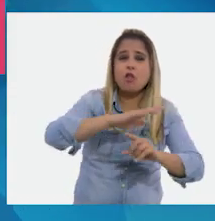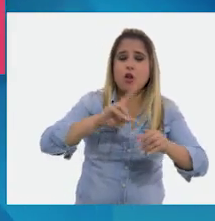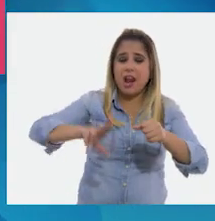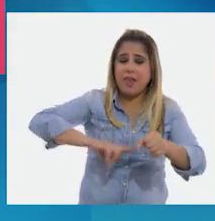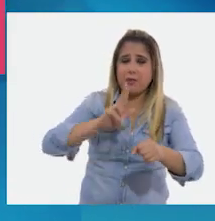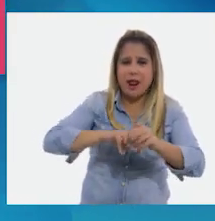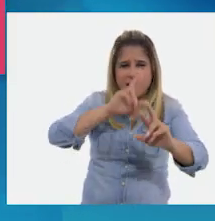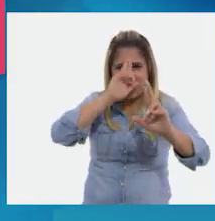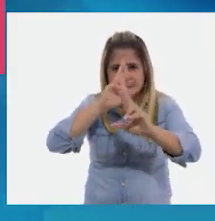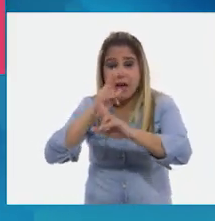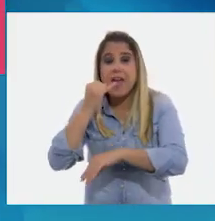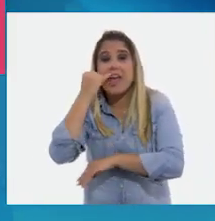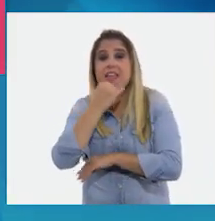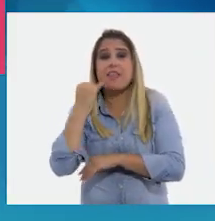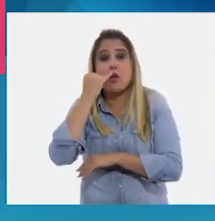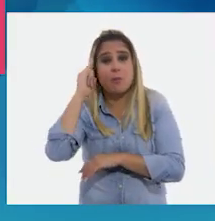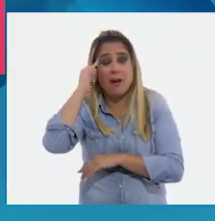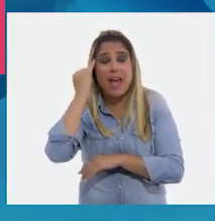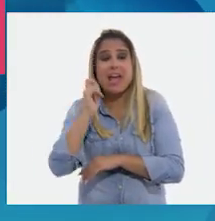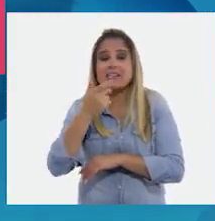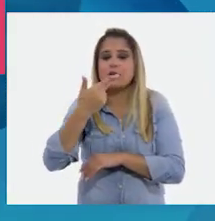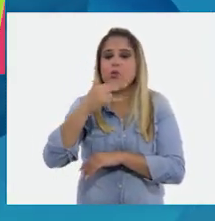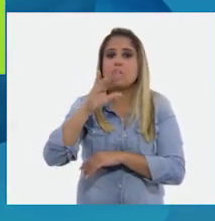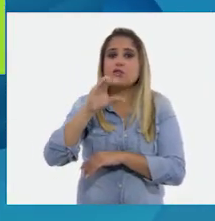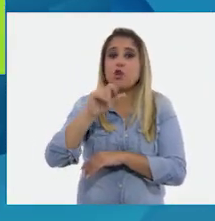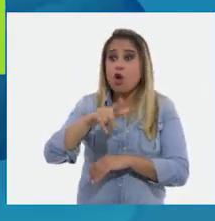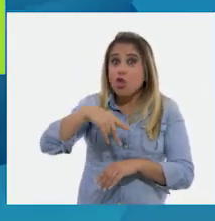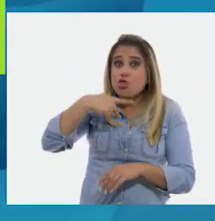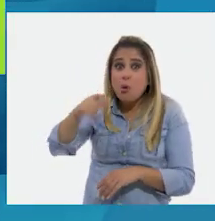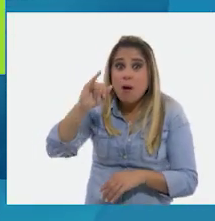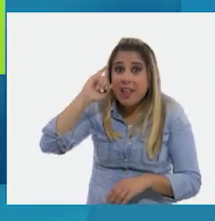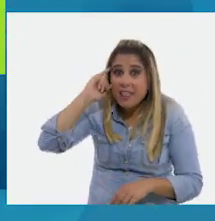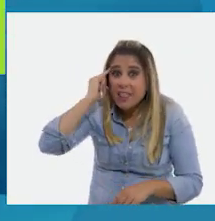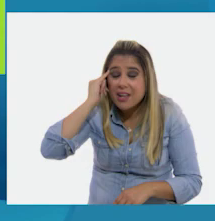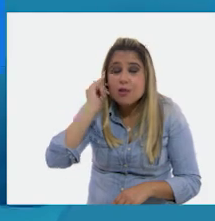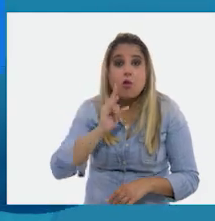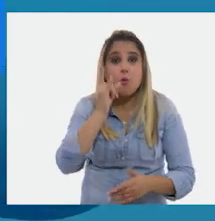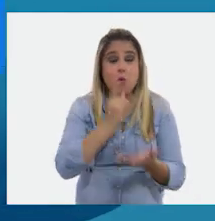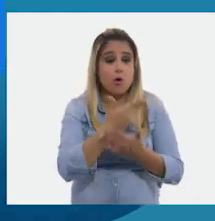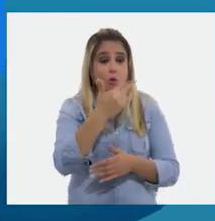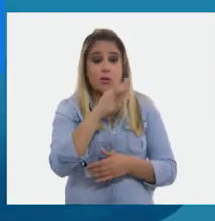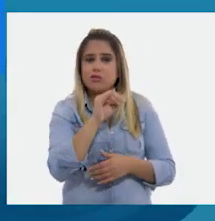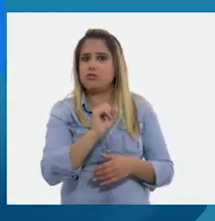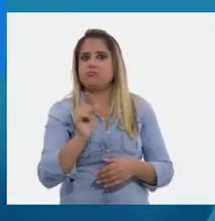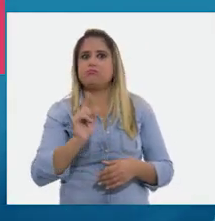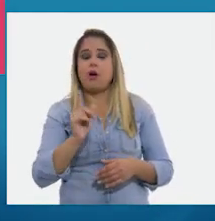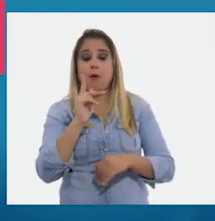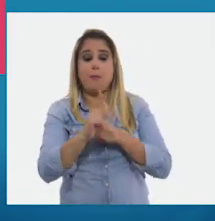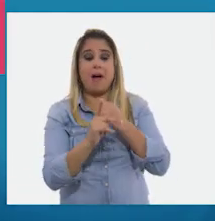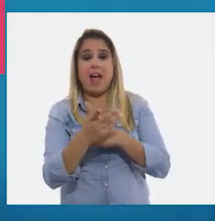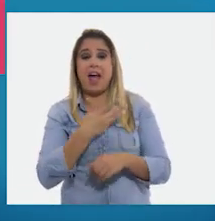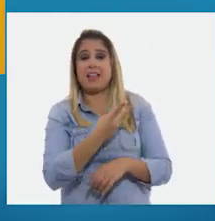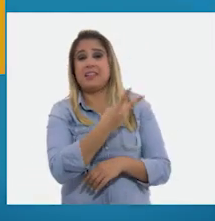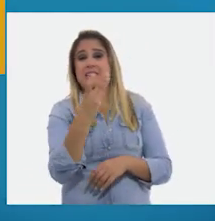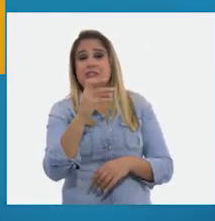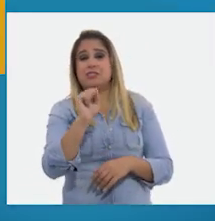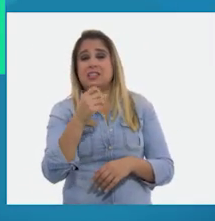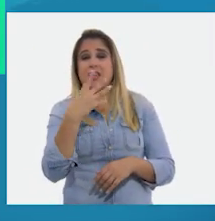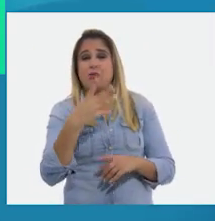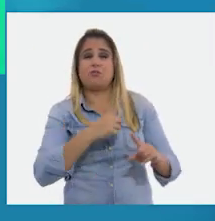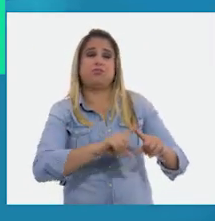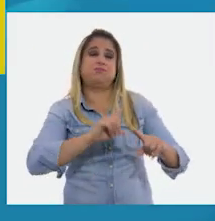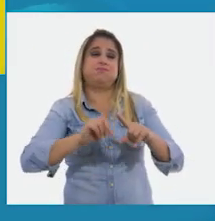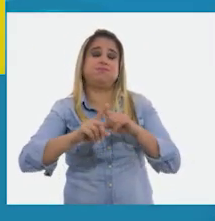hablamos huichol. ¿Tienen su propia lengua? Y no solo los huicholes. En el país hay 364